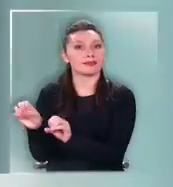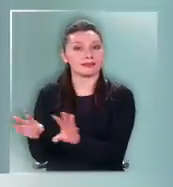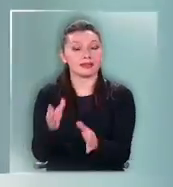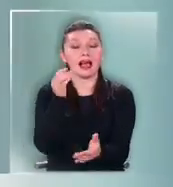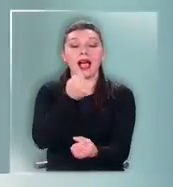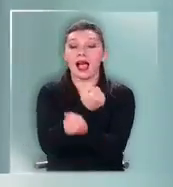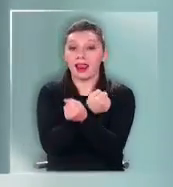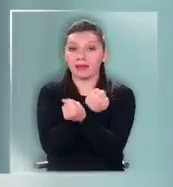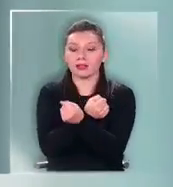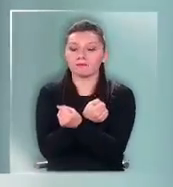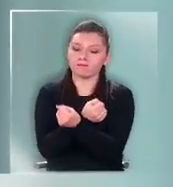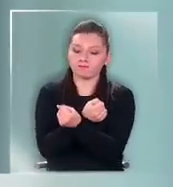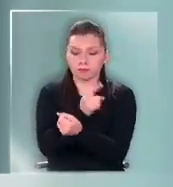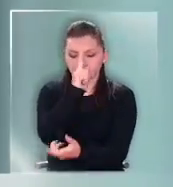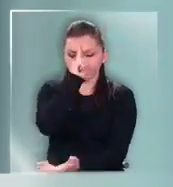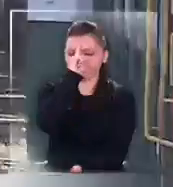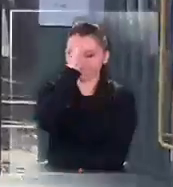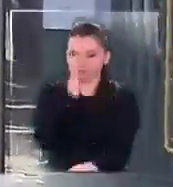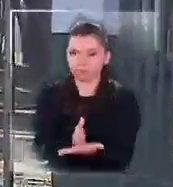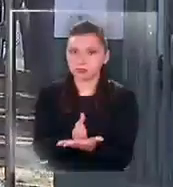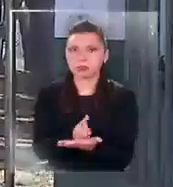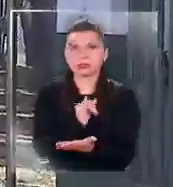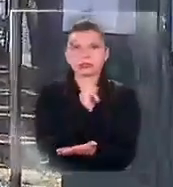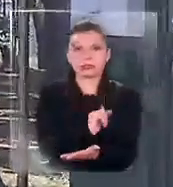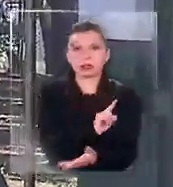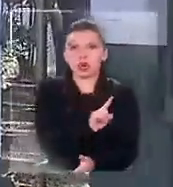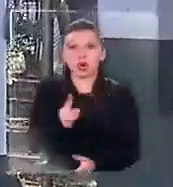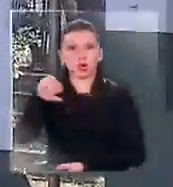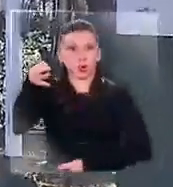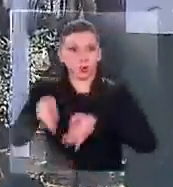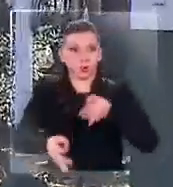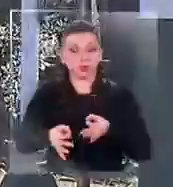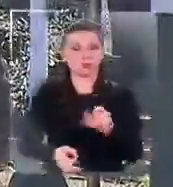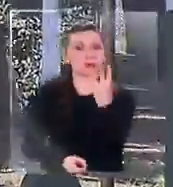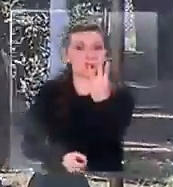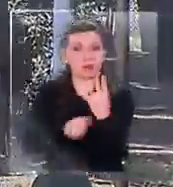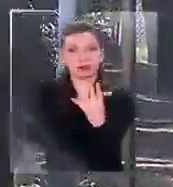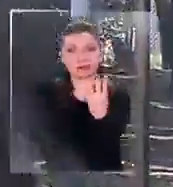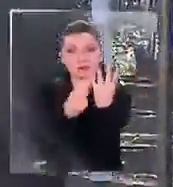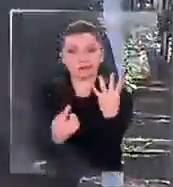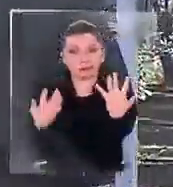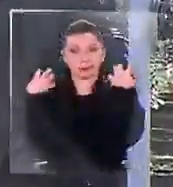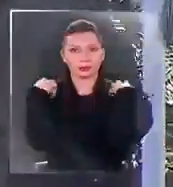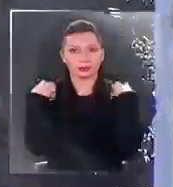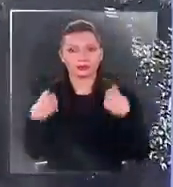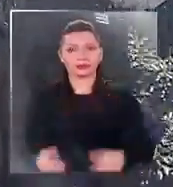Carabineros tomará una decisión si procesa o no a los presuntos responsables.